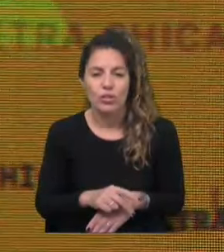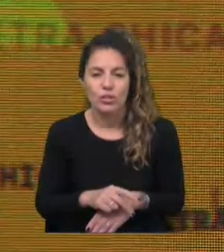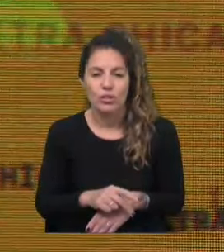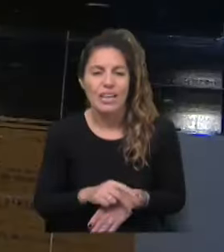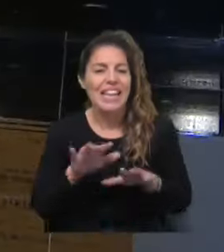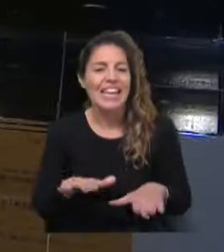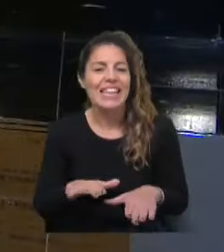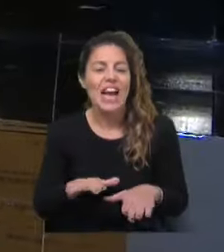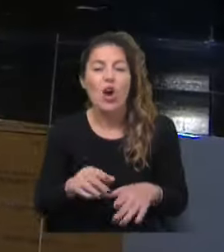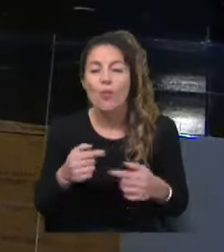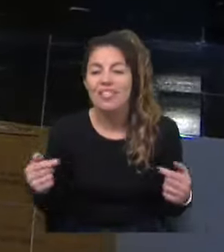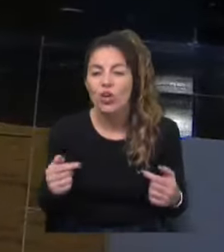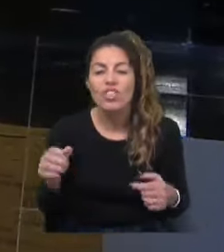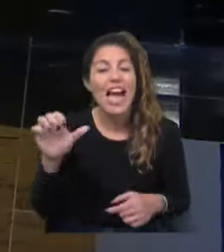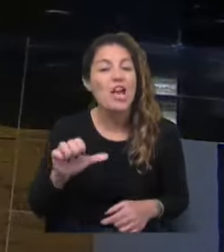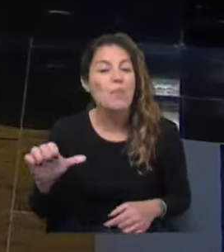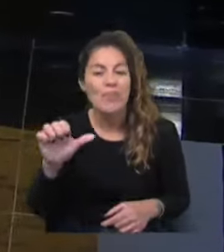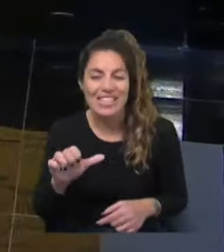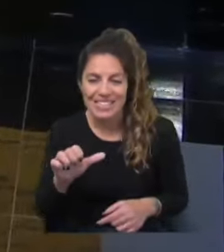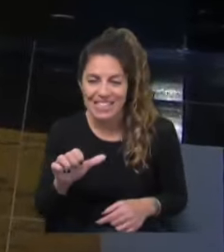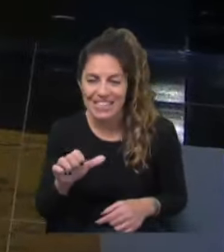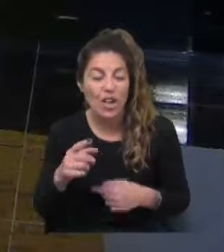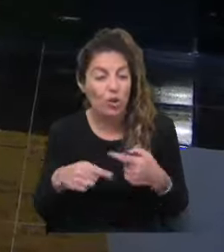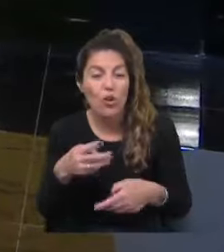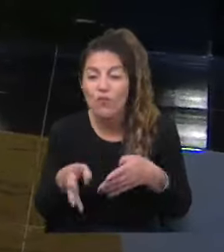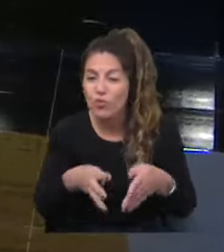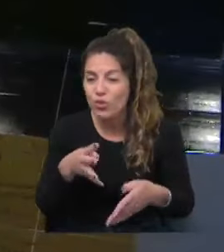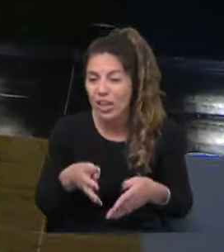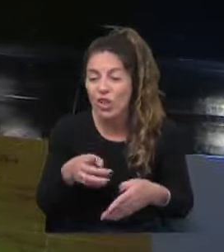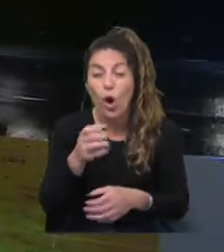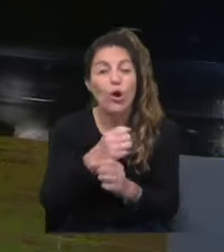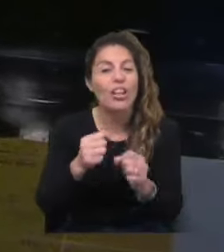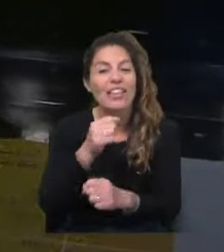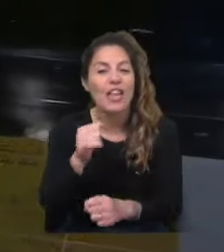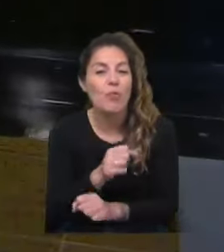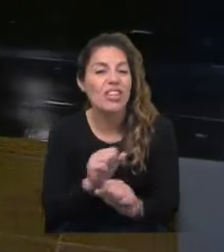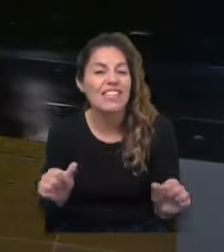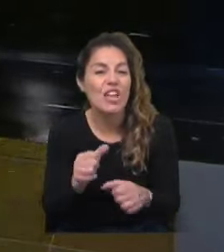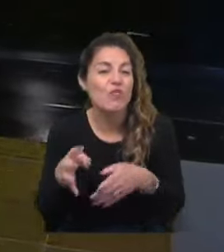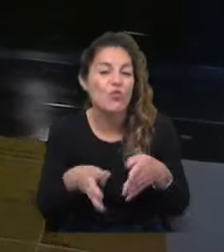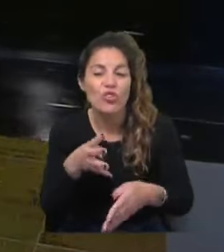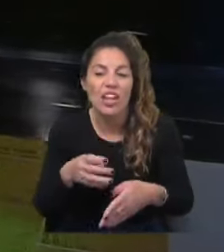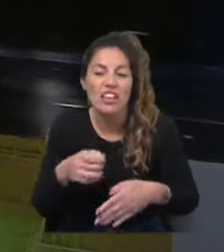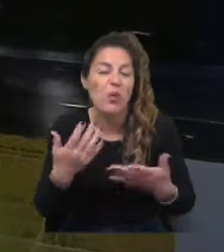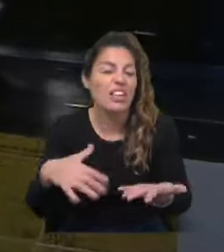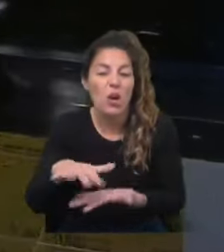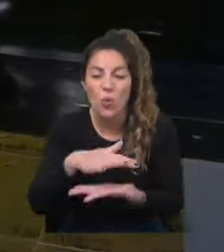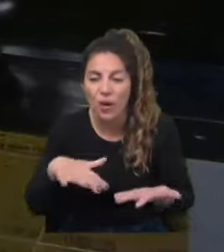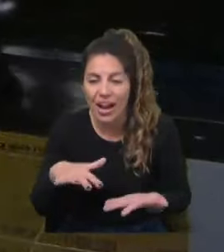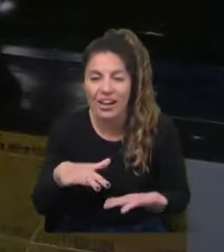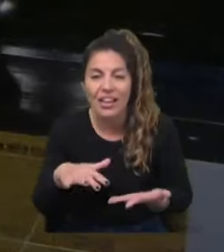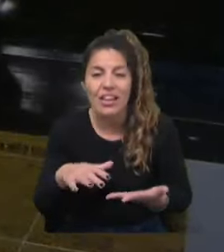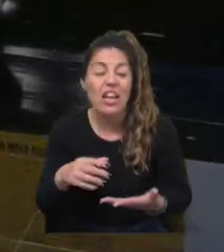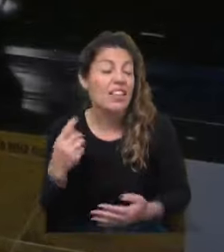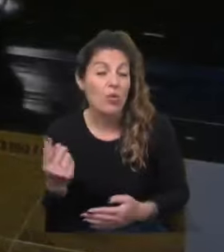quedan como esos nodos de empresas que siguen funcionando y hoy con la tecnología que tenés lo podés hacer funcionar. Muchas veces también pueden tener cierta